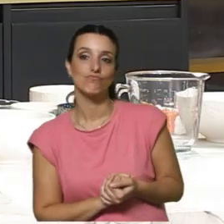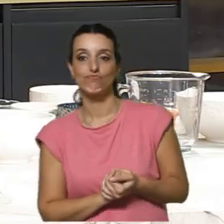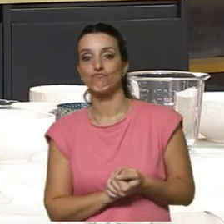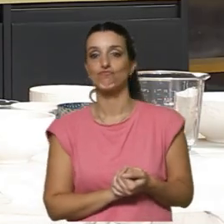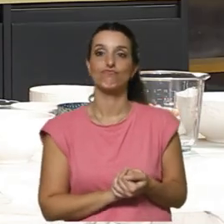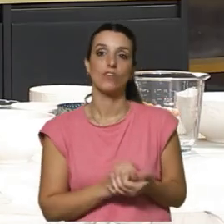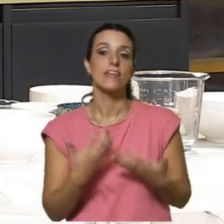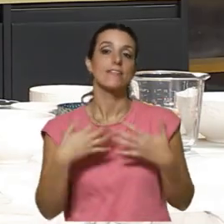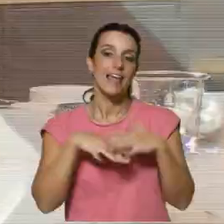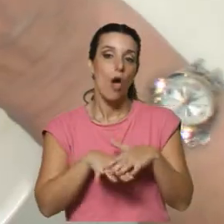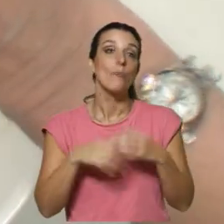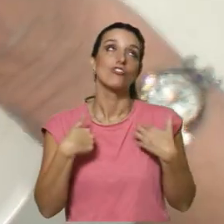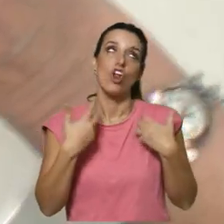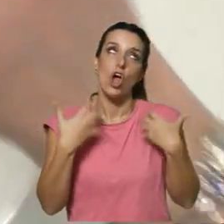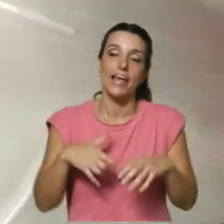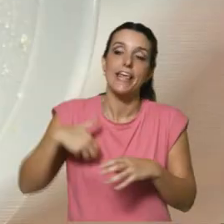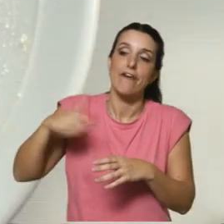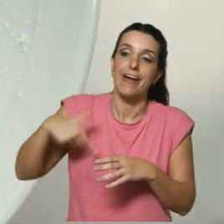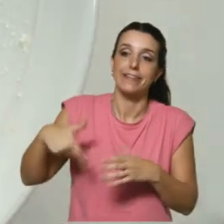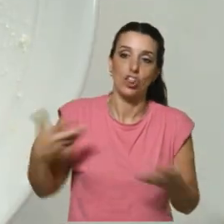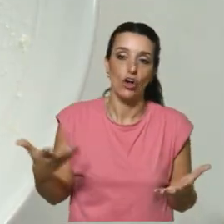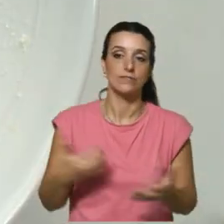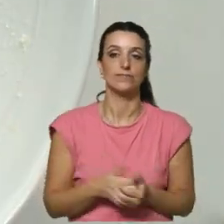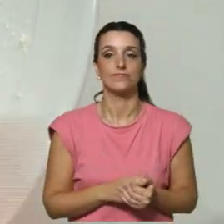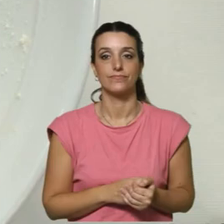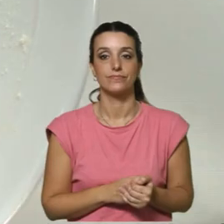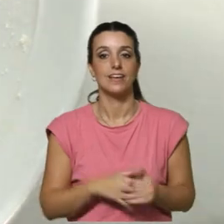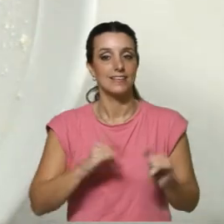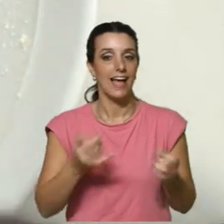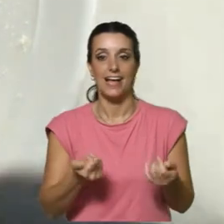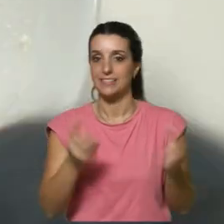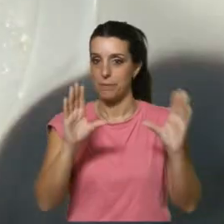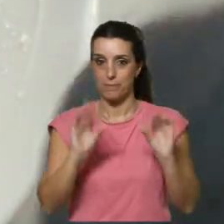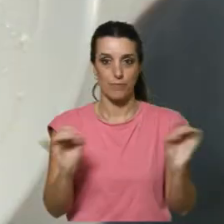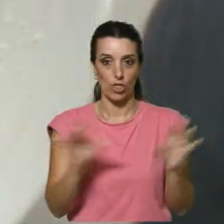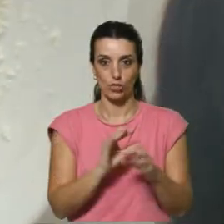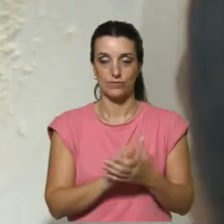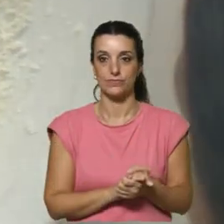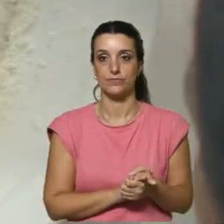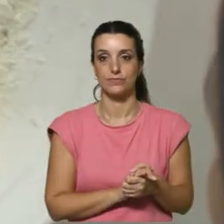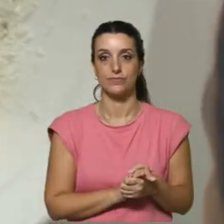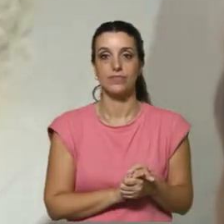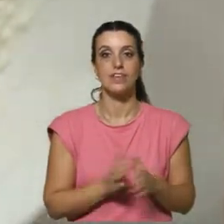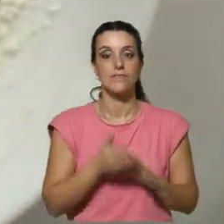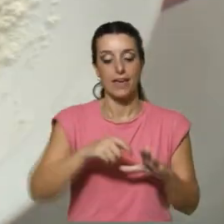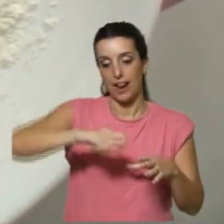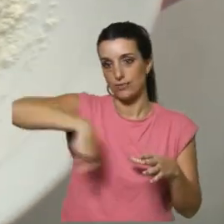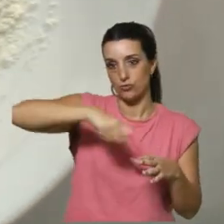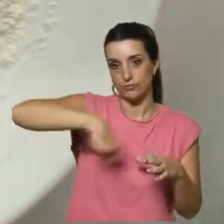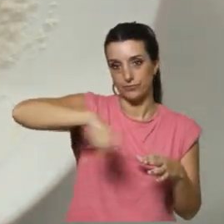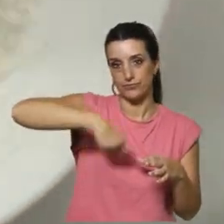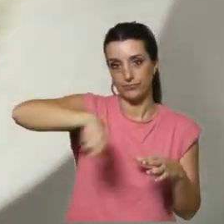por no hacerlo con el batidor, ¿viste? Ya tenemos todo. Y vas mezclando.